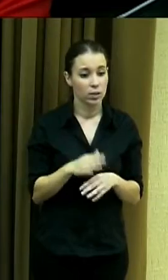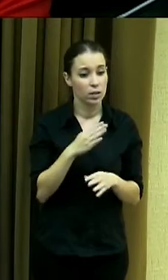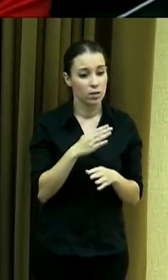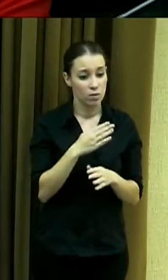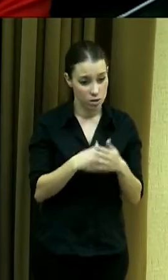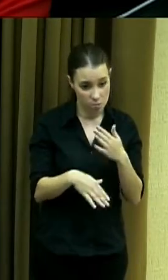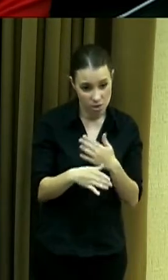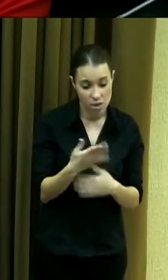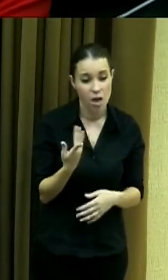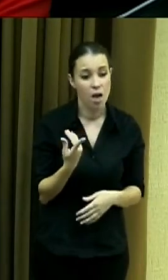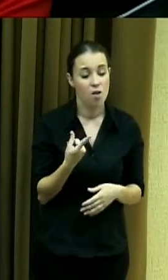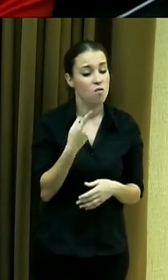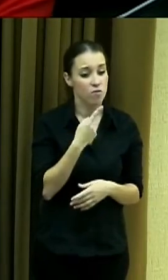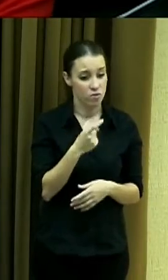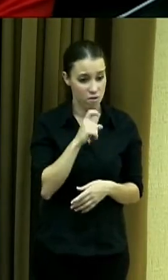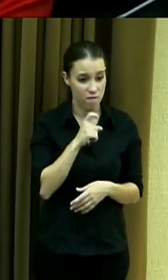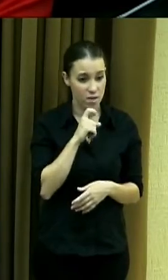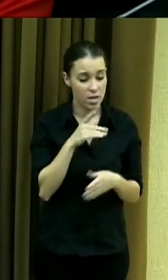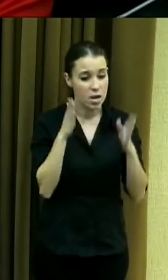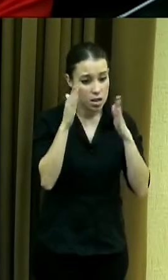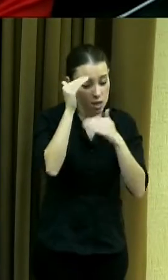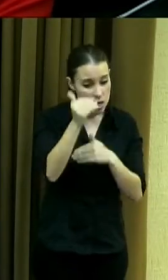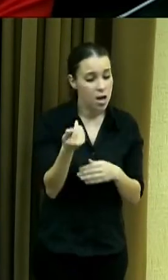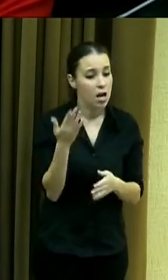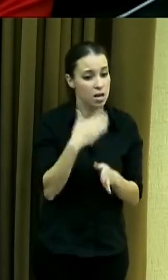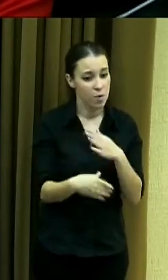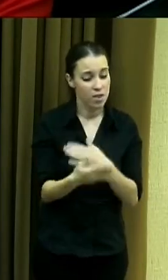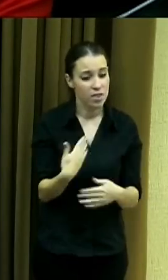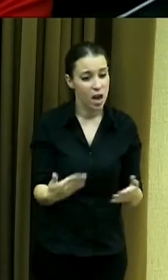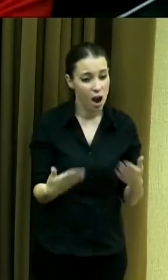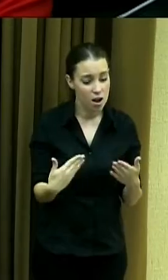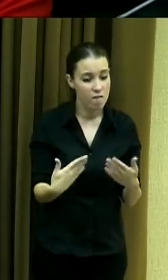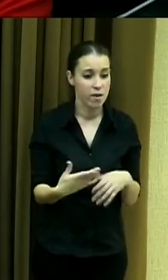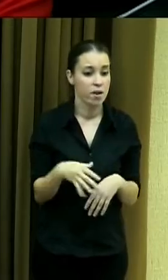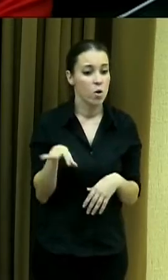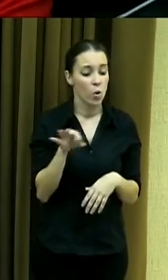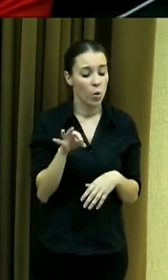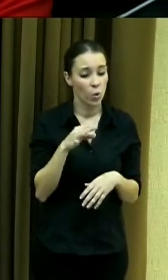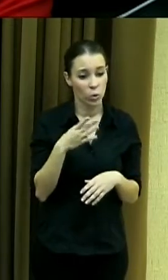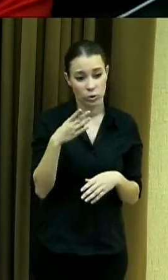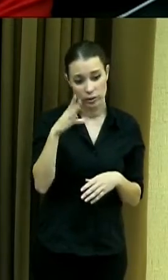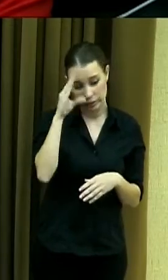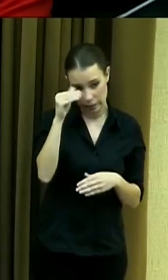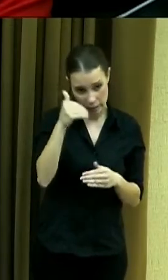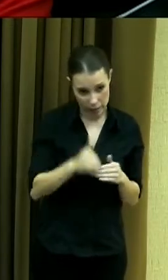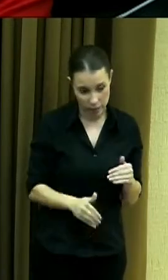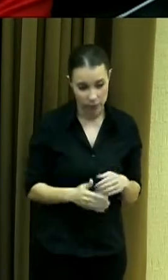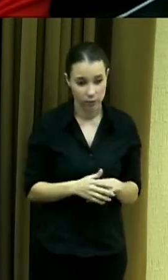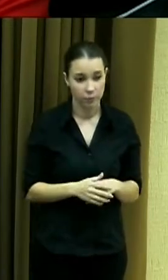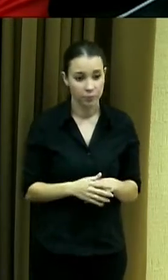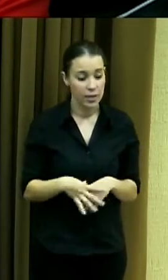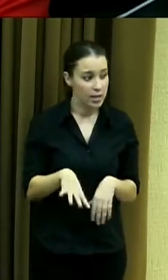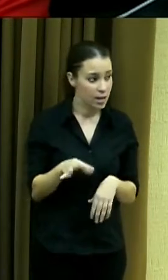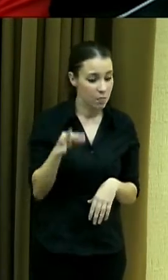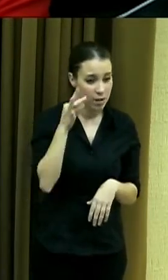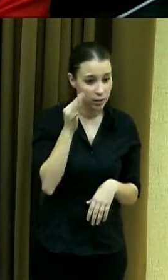difícil sobre todo que es atender a la discapacidad leve o versus inteligencia límite. Realmente